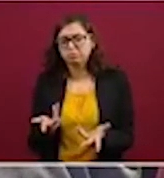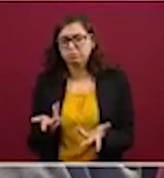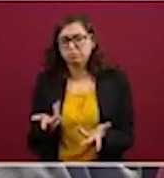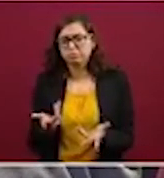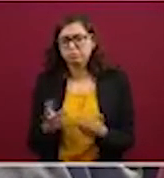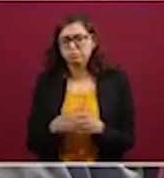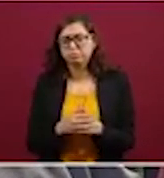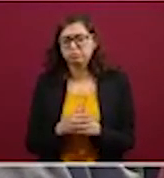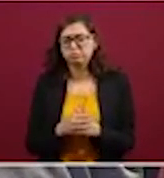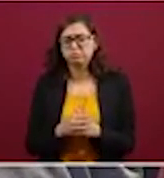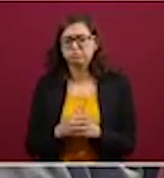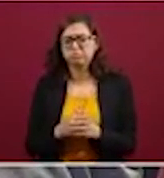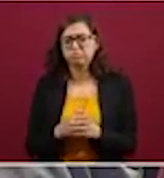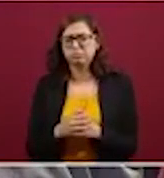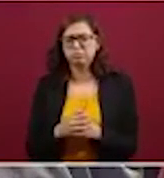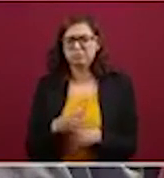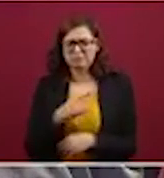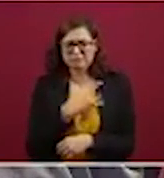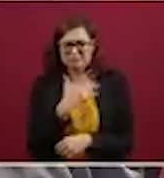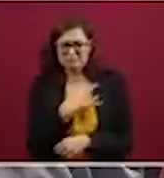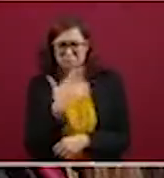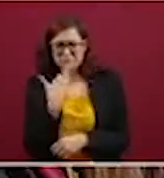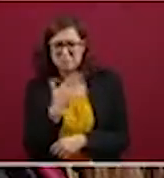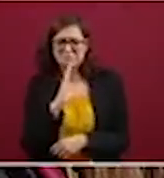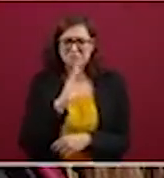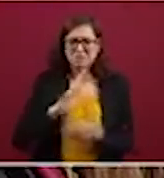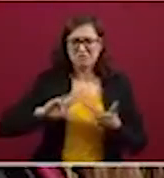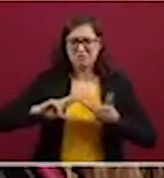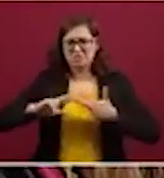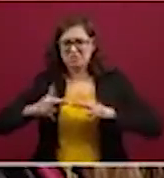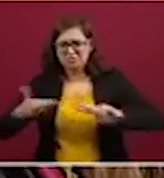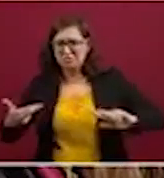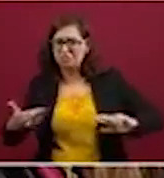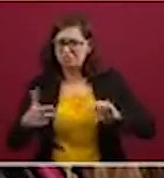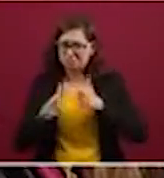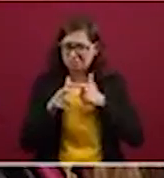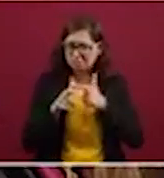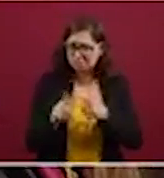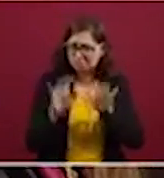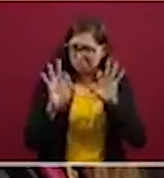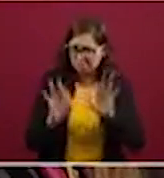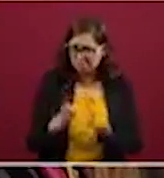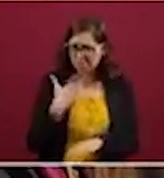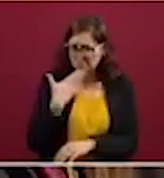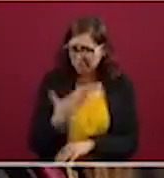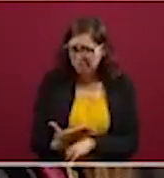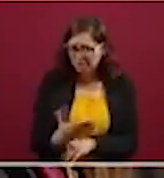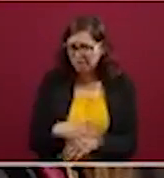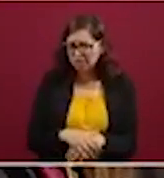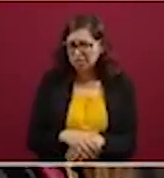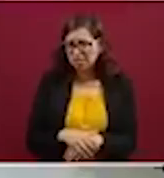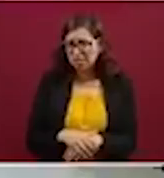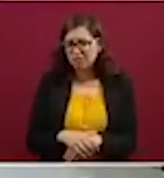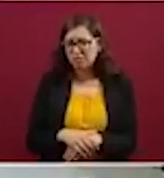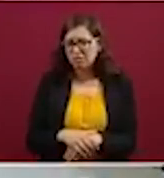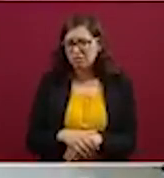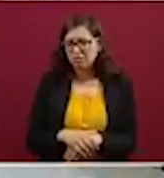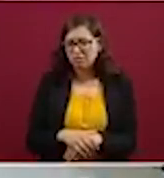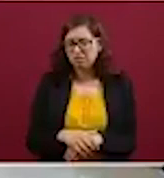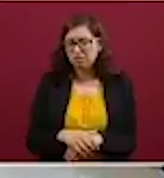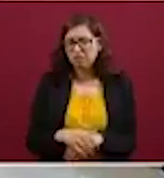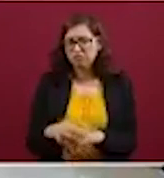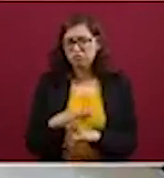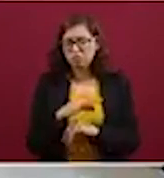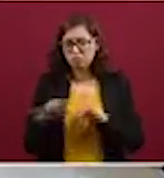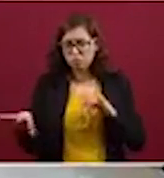como cómo lo tomó si la relación con el este sigue estando bien y finalmente éste